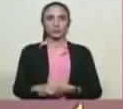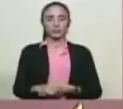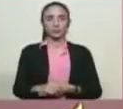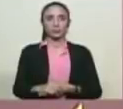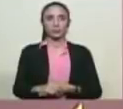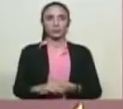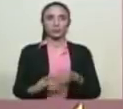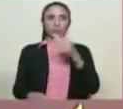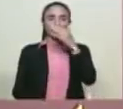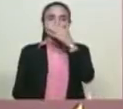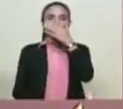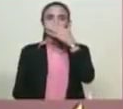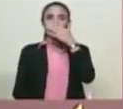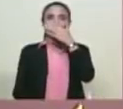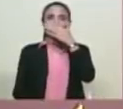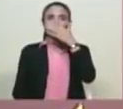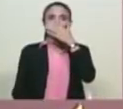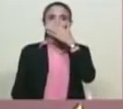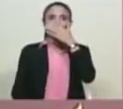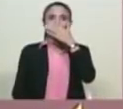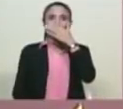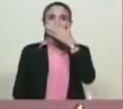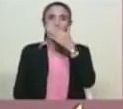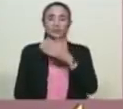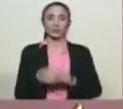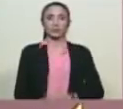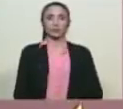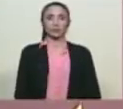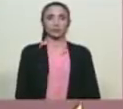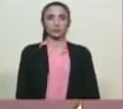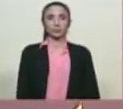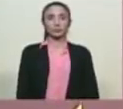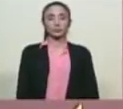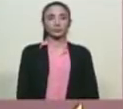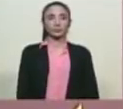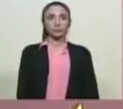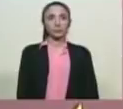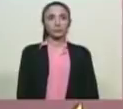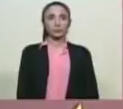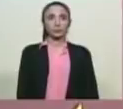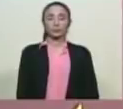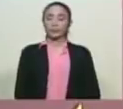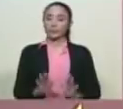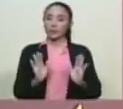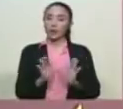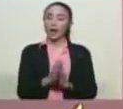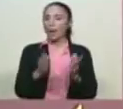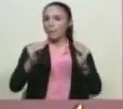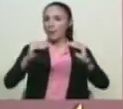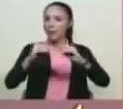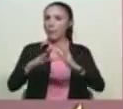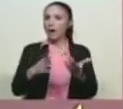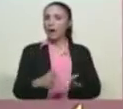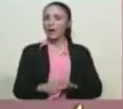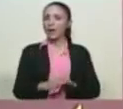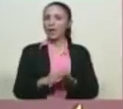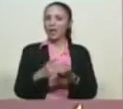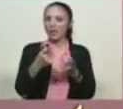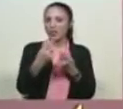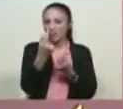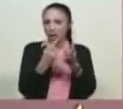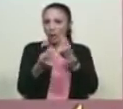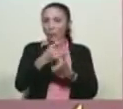menos, en la autoadministración del seguro, yo les puedo poner más platica y ustedes lo